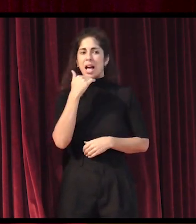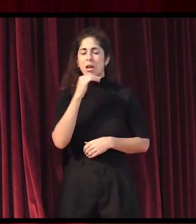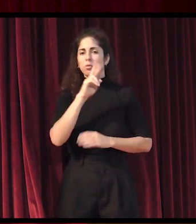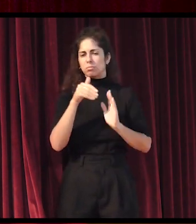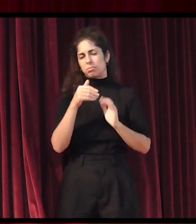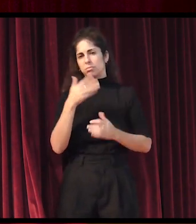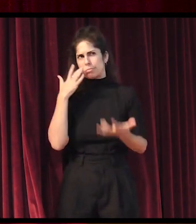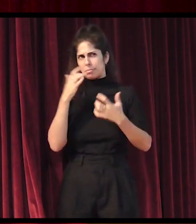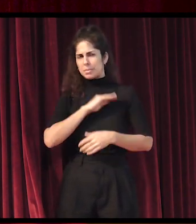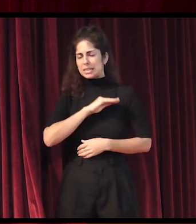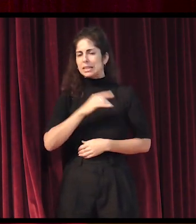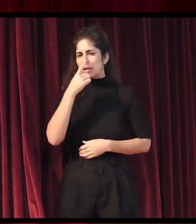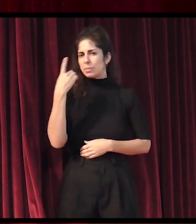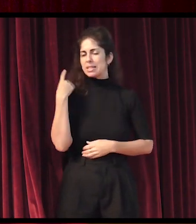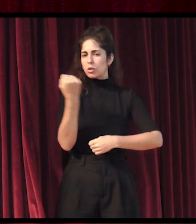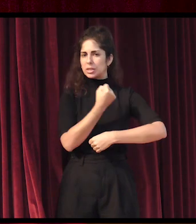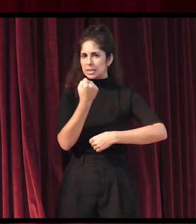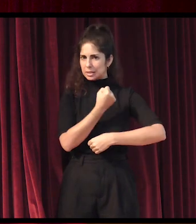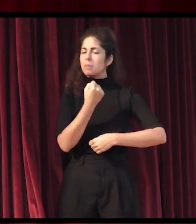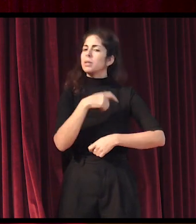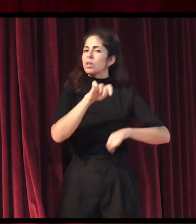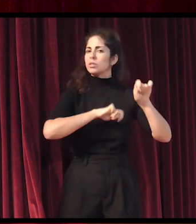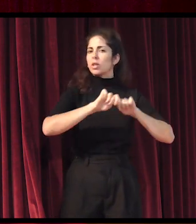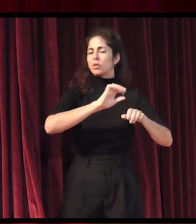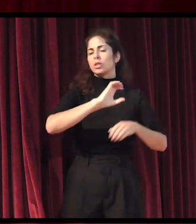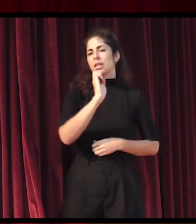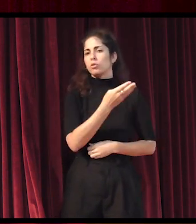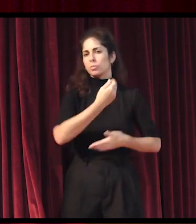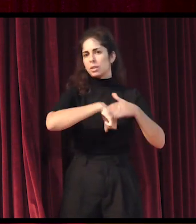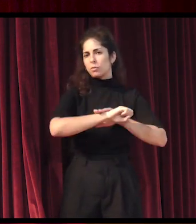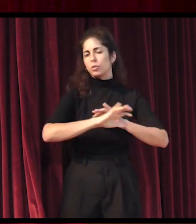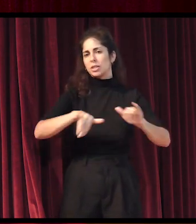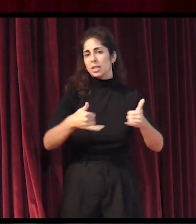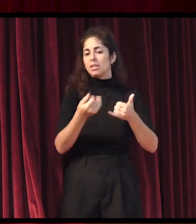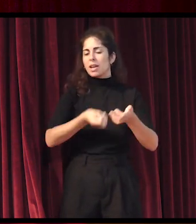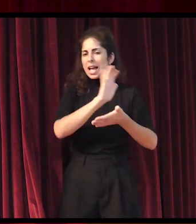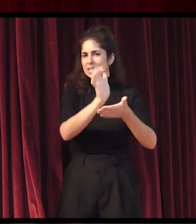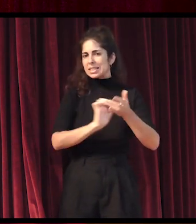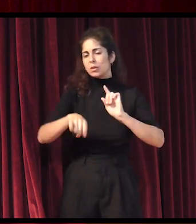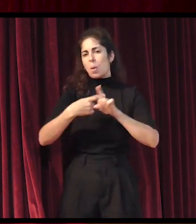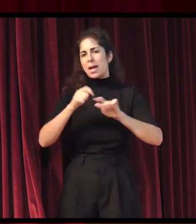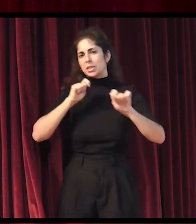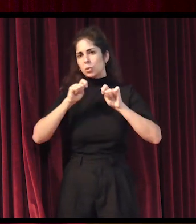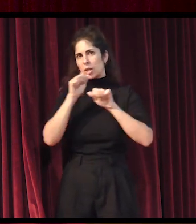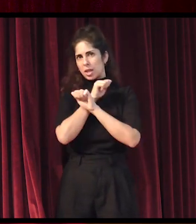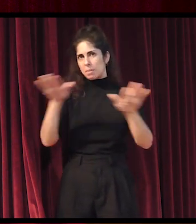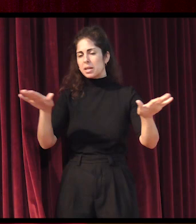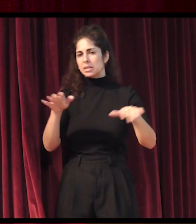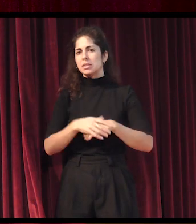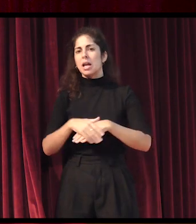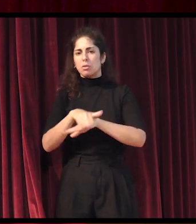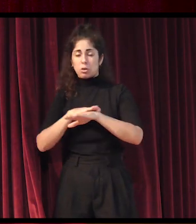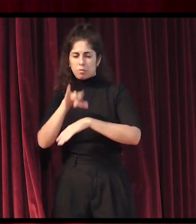diciembre de 2021, junto a la Asociación de Clubs de Fútbol de Tenerife, se hicieron a través tanto de un escrito como una rueda de prensa al Gobierno de